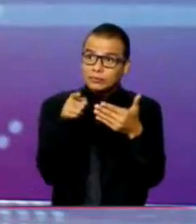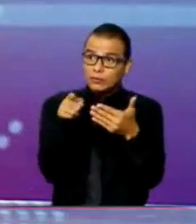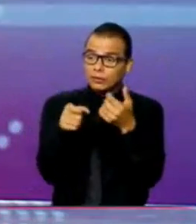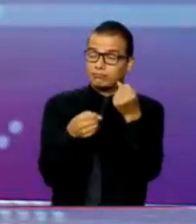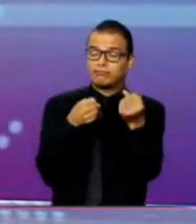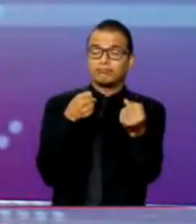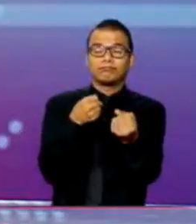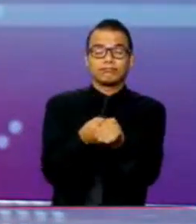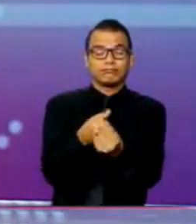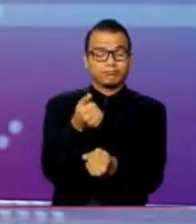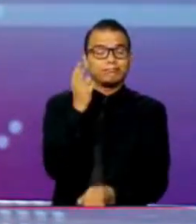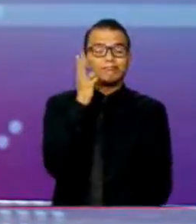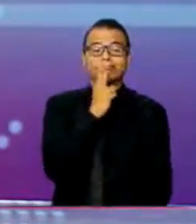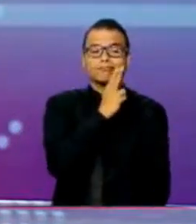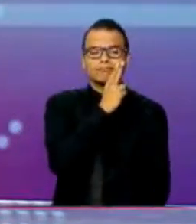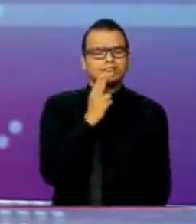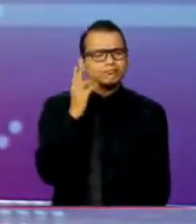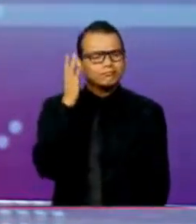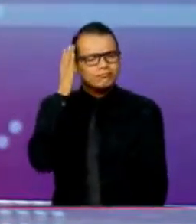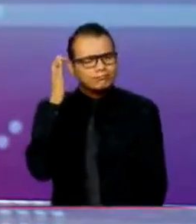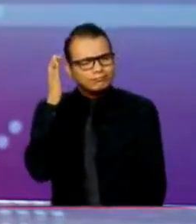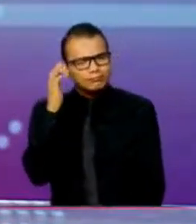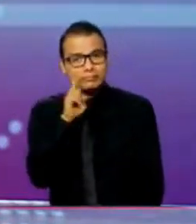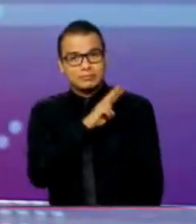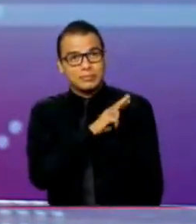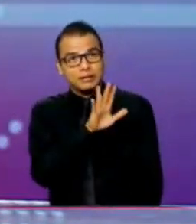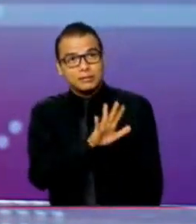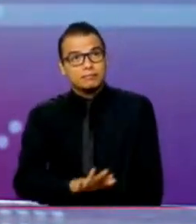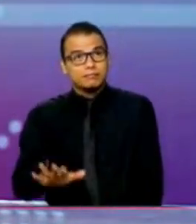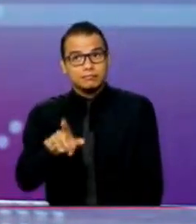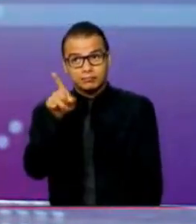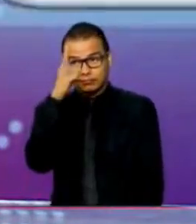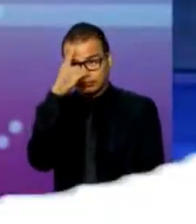estrategias que ha implementado en el departamento en pro de los más pequeños.